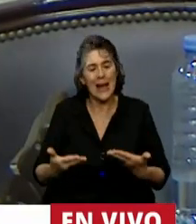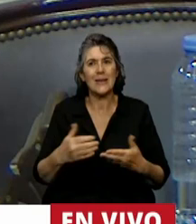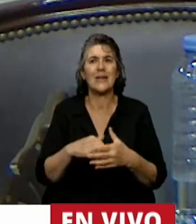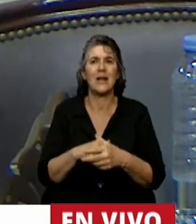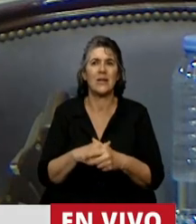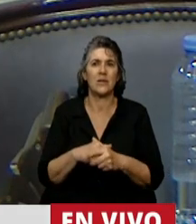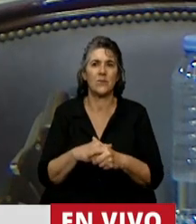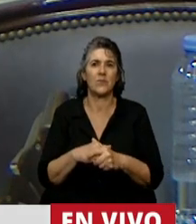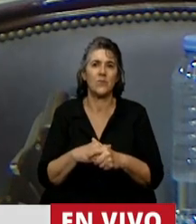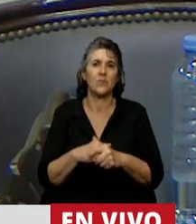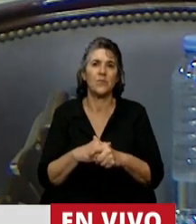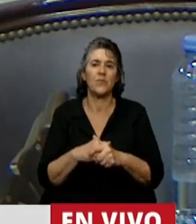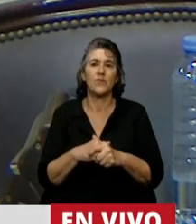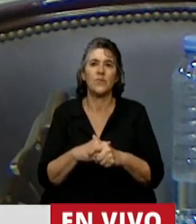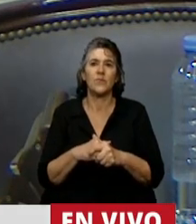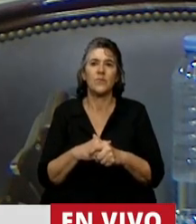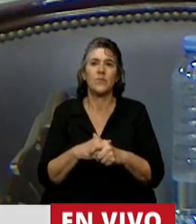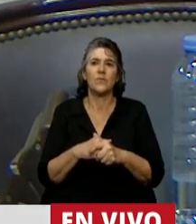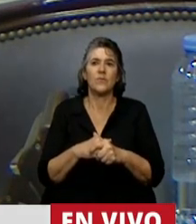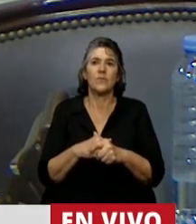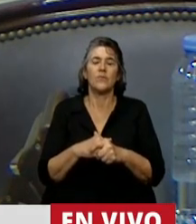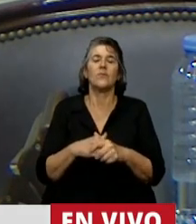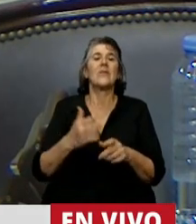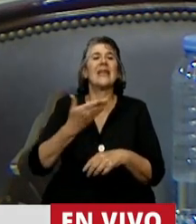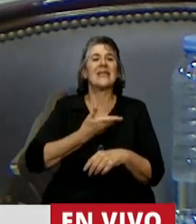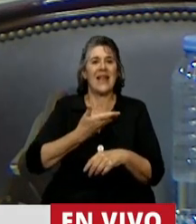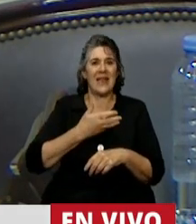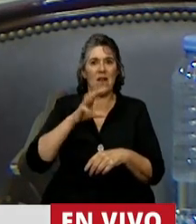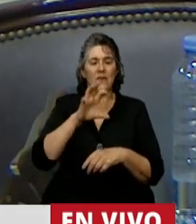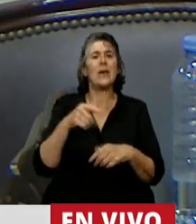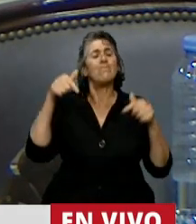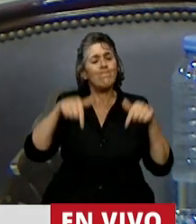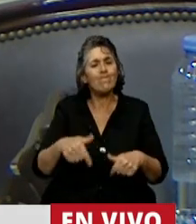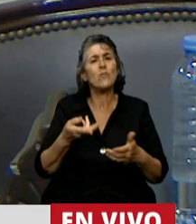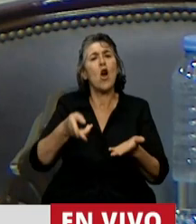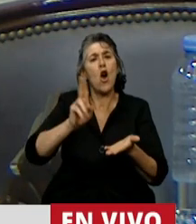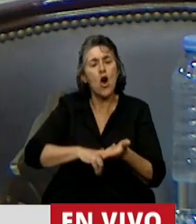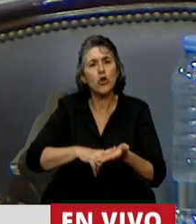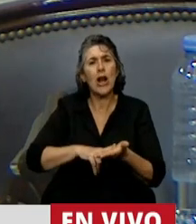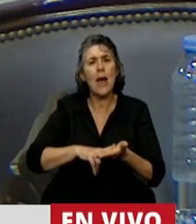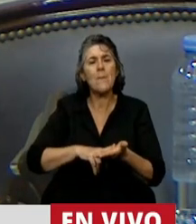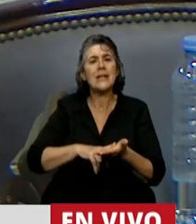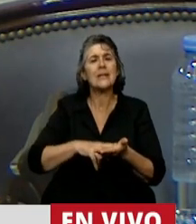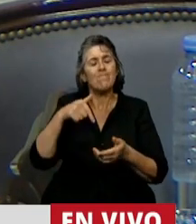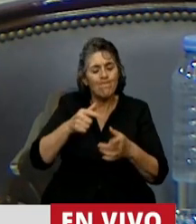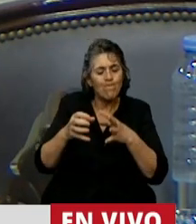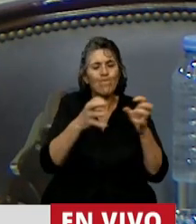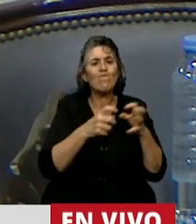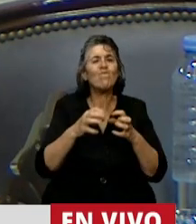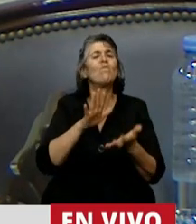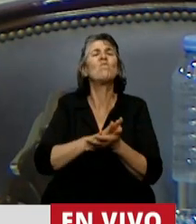Nuevamente nos encontramos ante la enorme responsabilidad de discutir derechos. Un